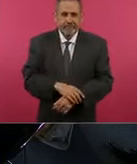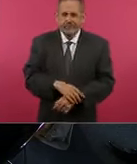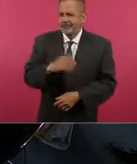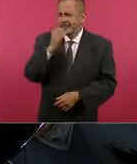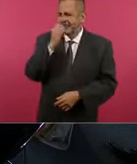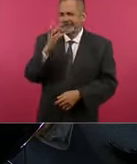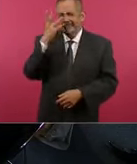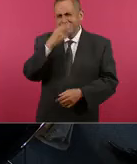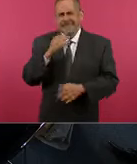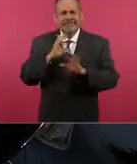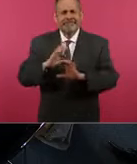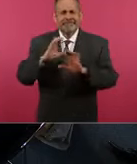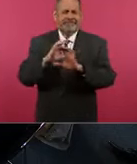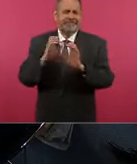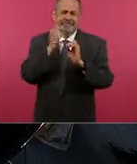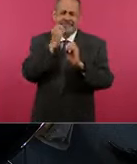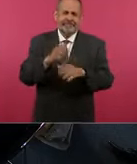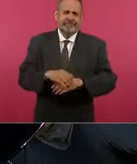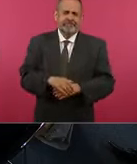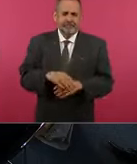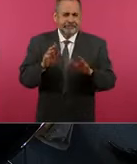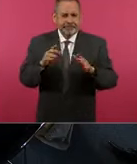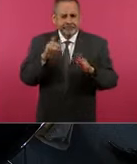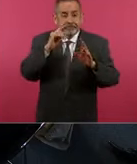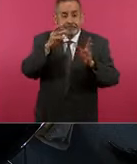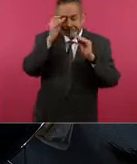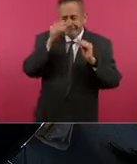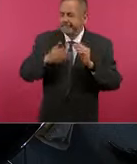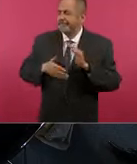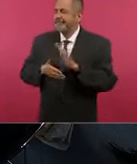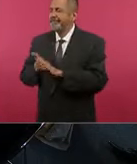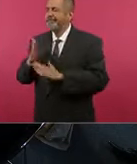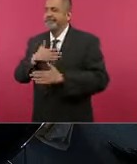canción? Digo, para irnos alegres, ¿no?